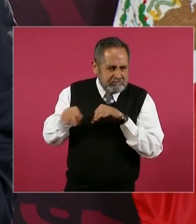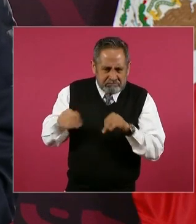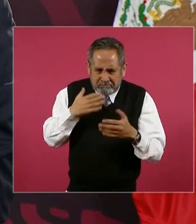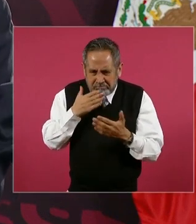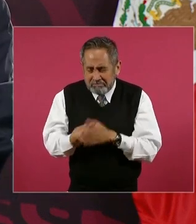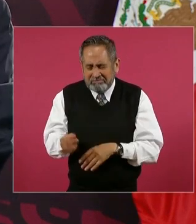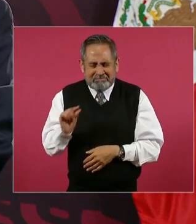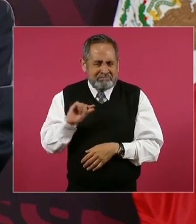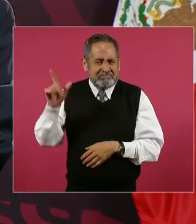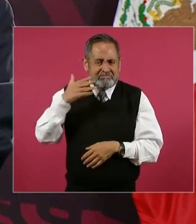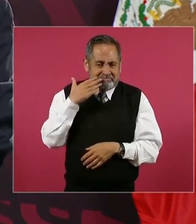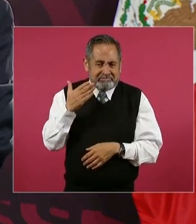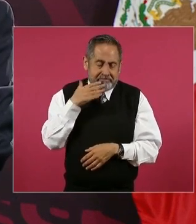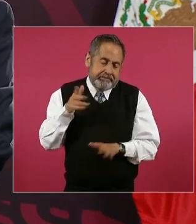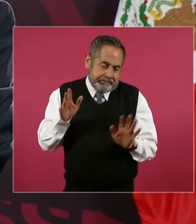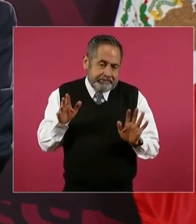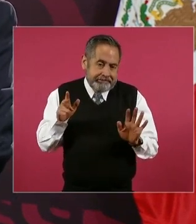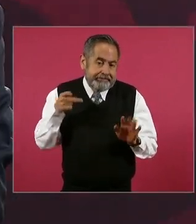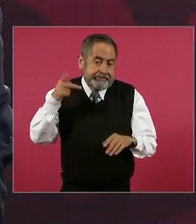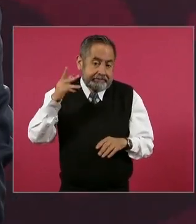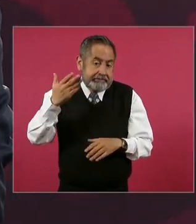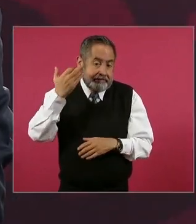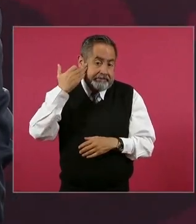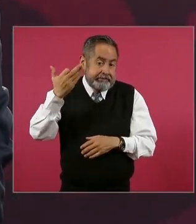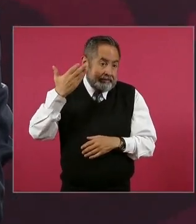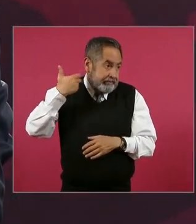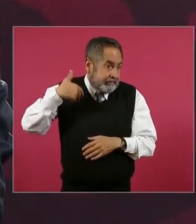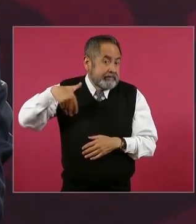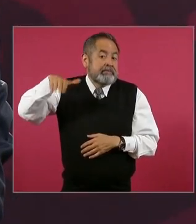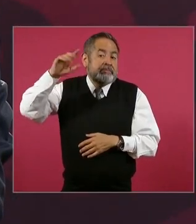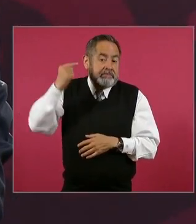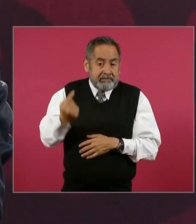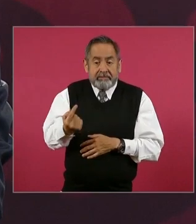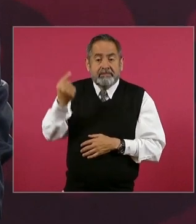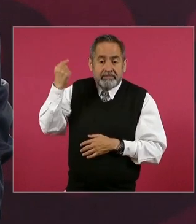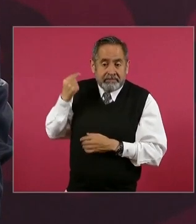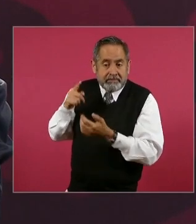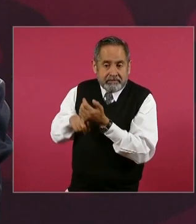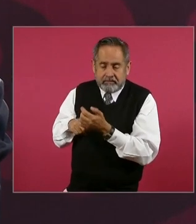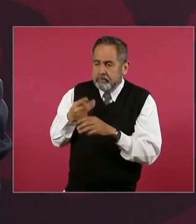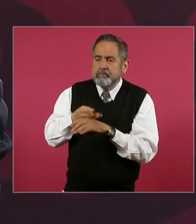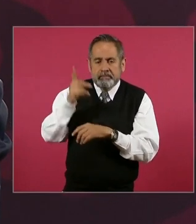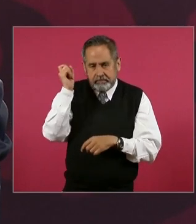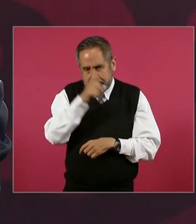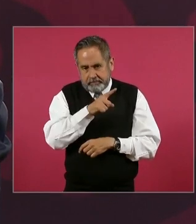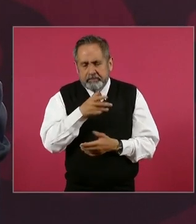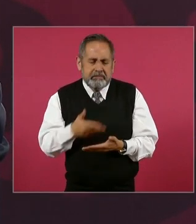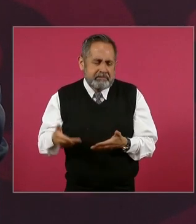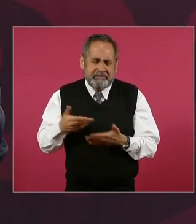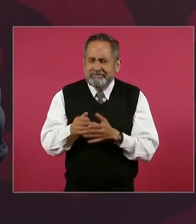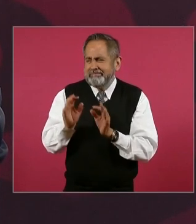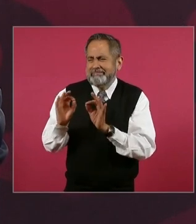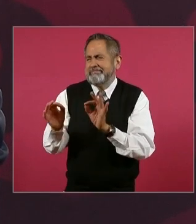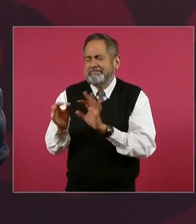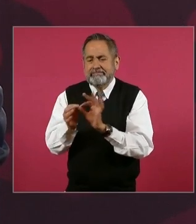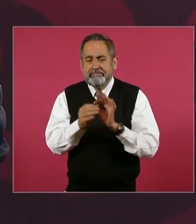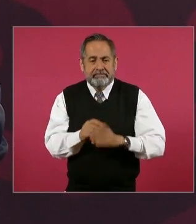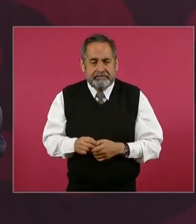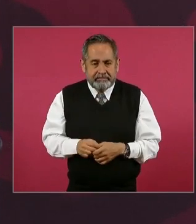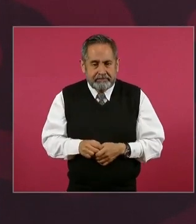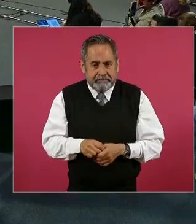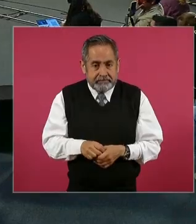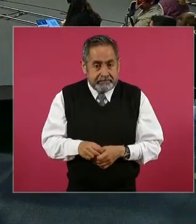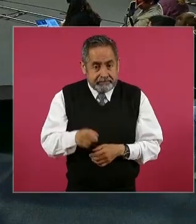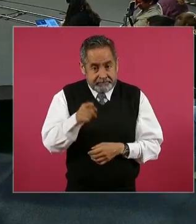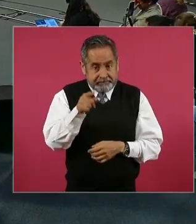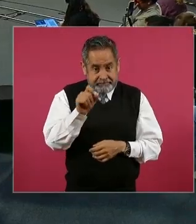extraordinaria nada más que en esos tiempos era muy difícil entonces lo de